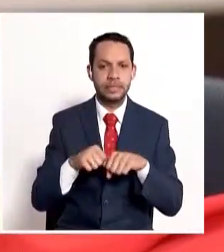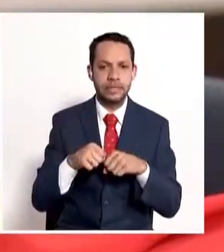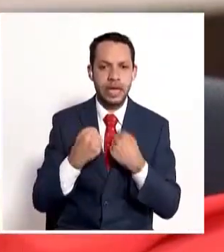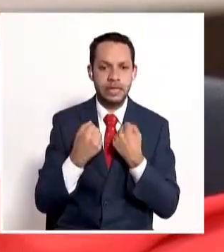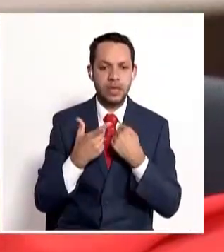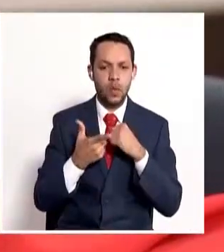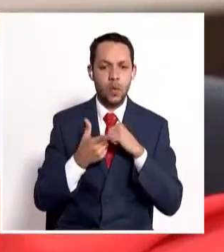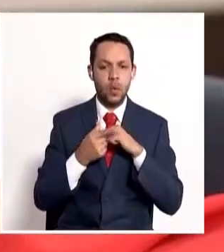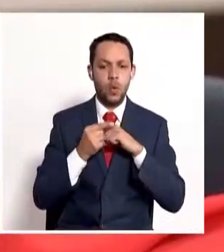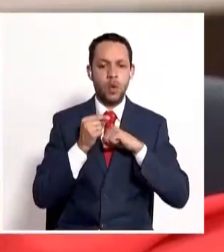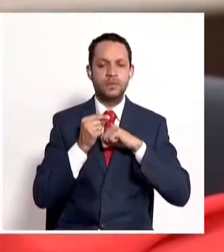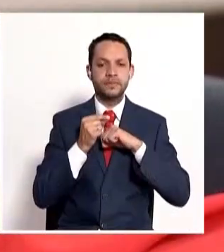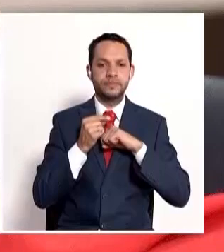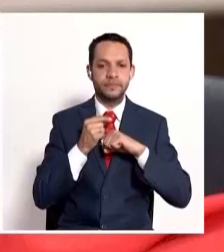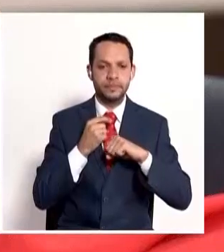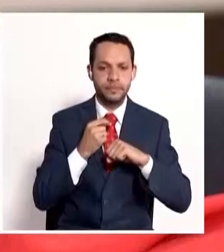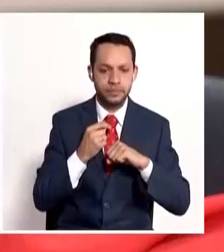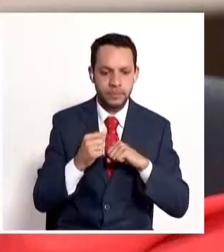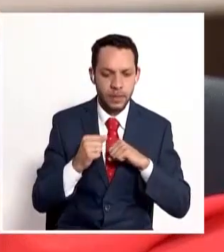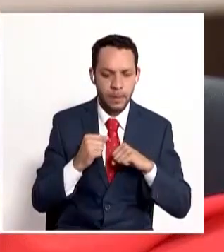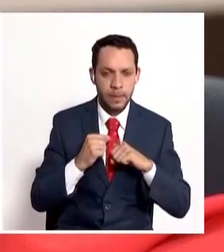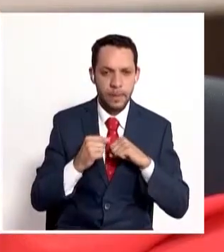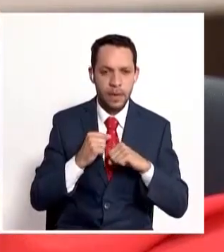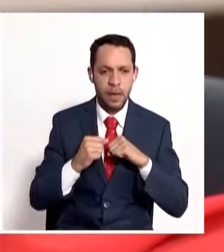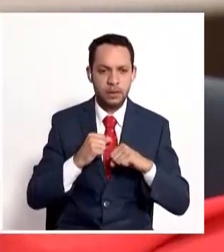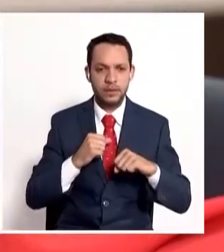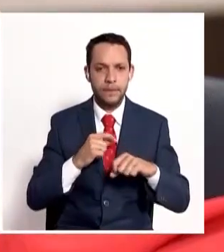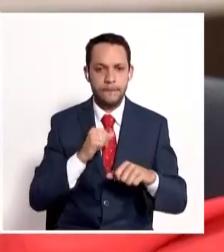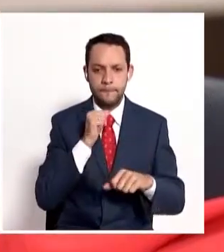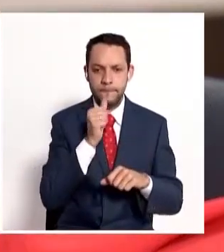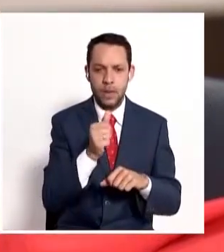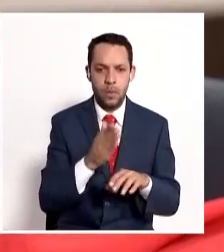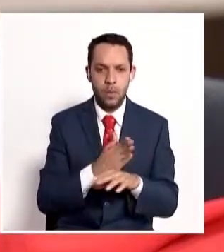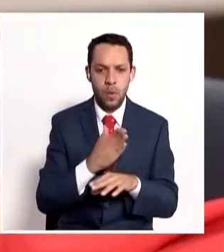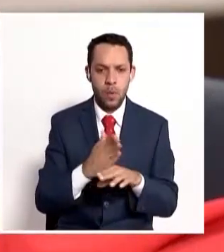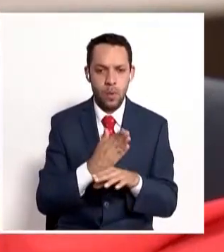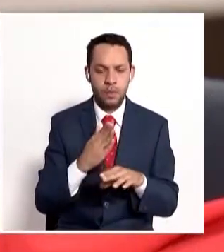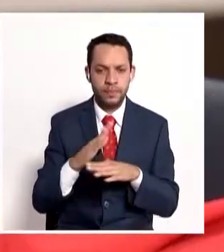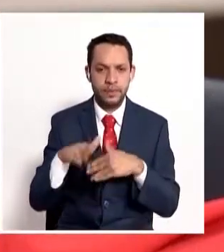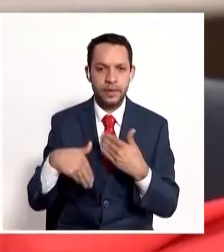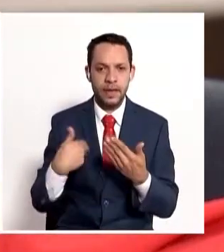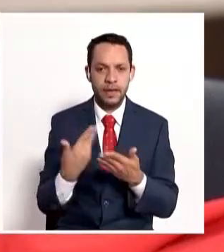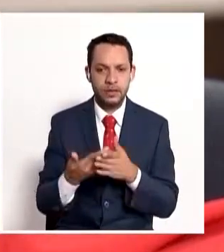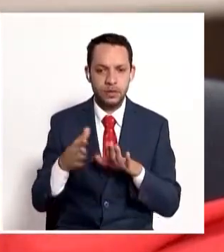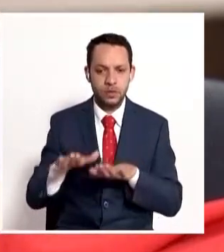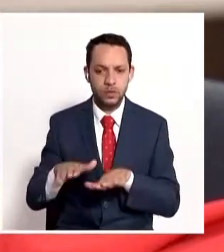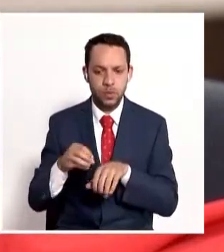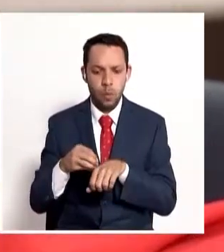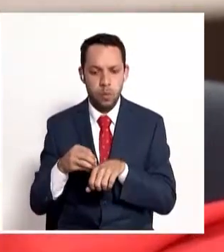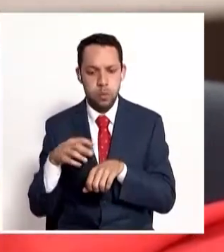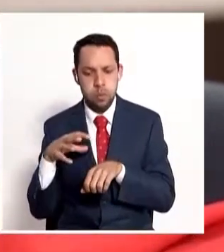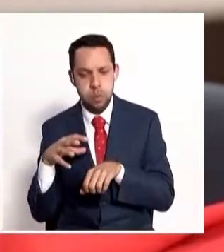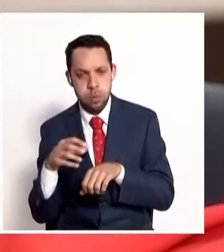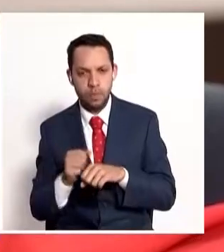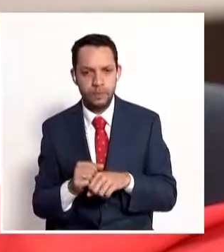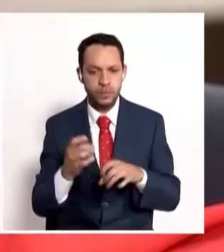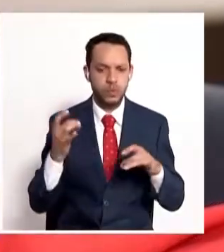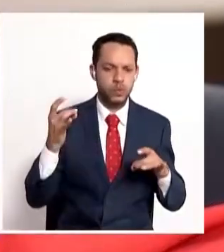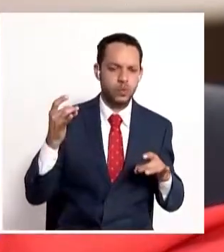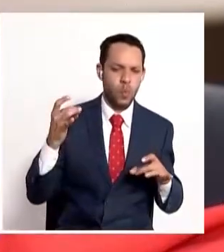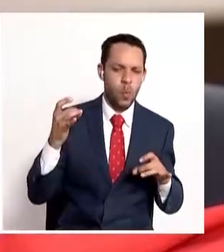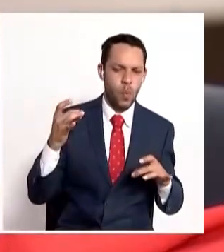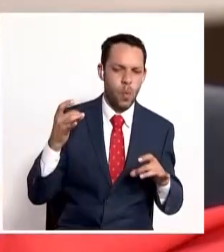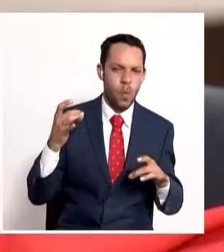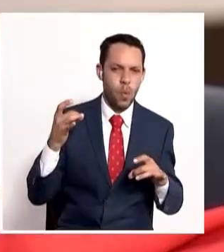su buena lubricación lo hace su buen movimiento y comienza a haber inflamación dolor y comienzan a llegar las células a